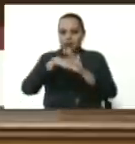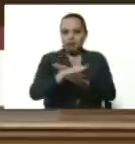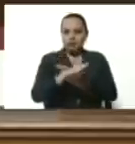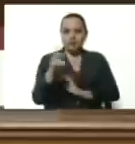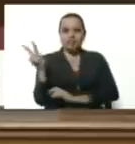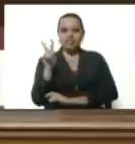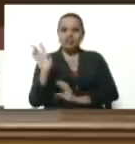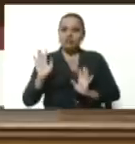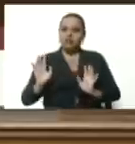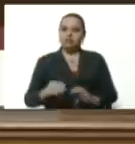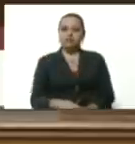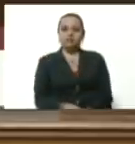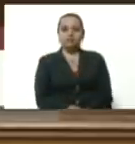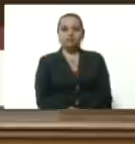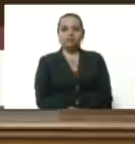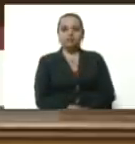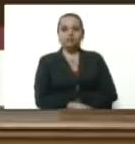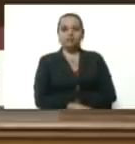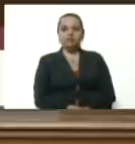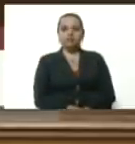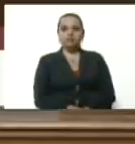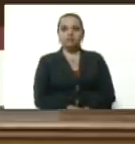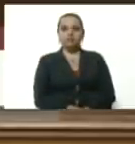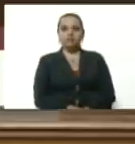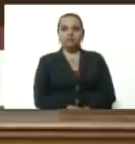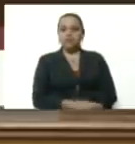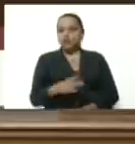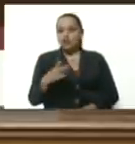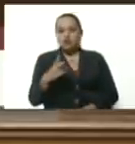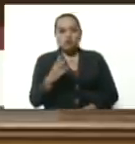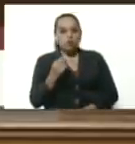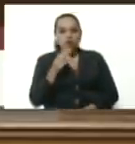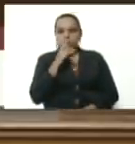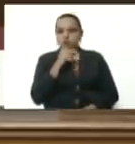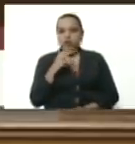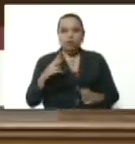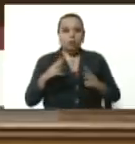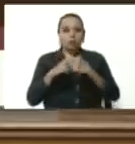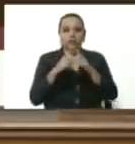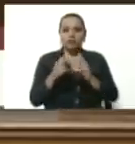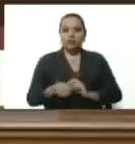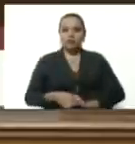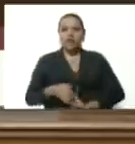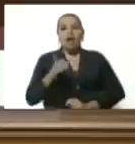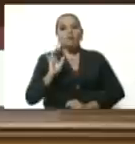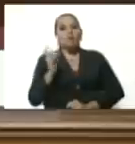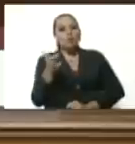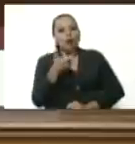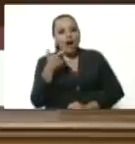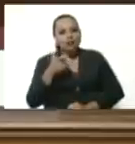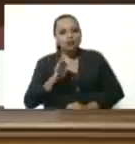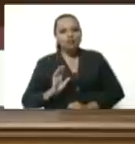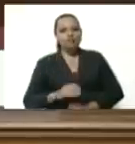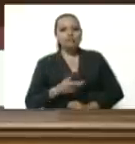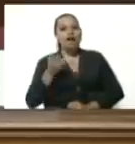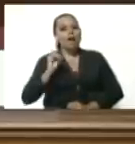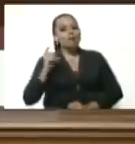una operación de este tipo. No lo han encontrado, lo andan buscando, lo andan